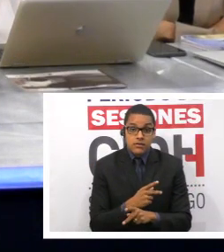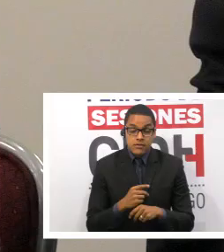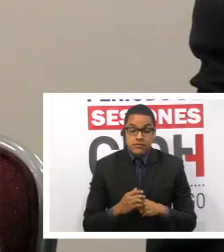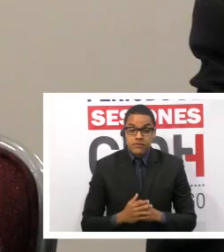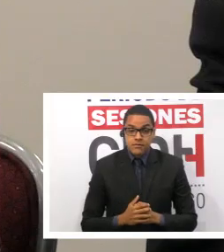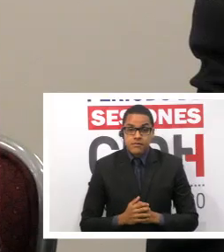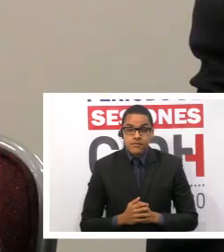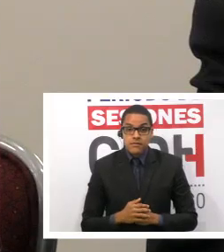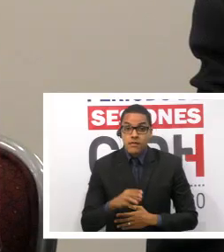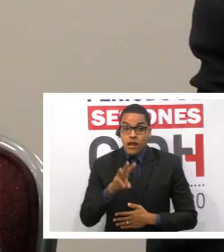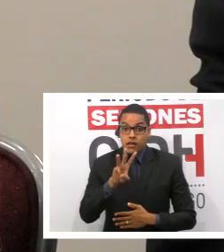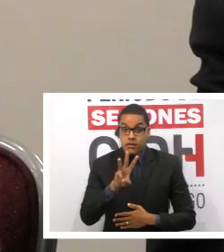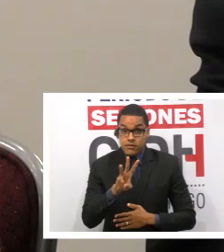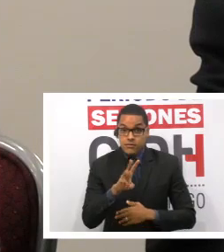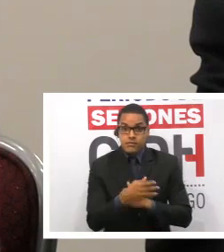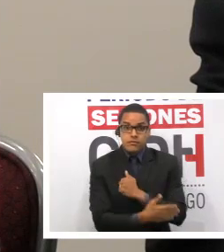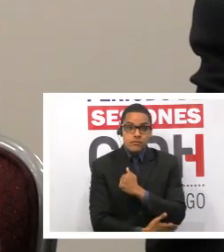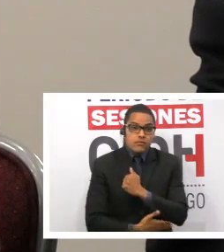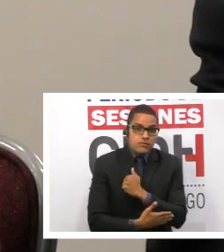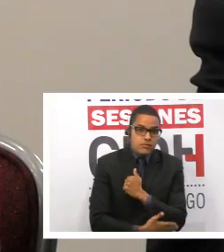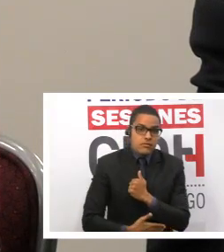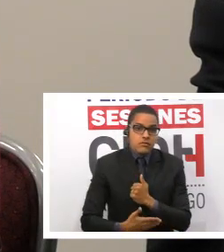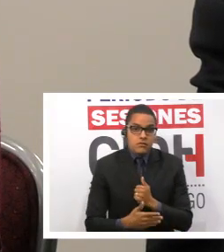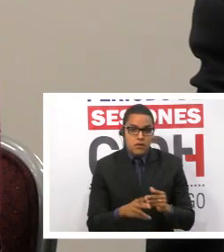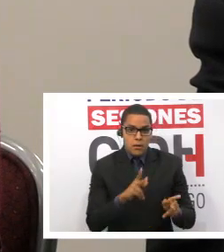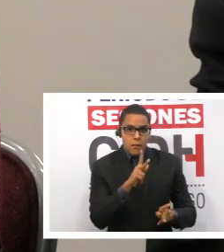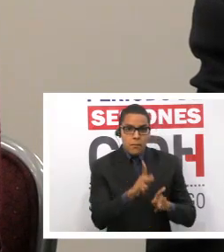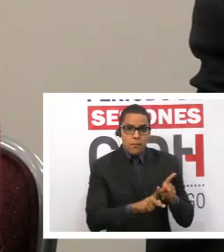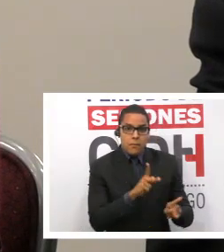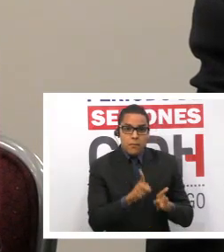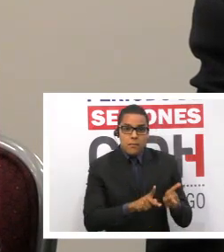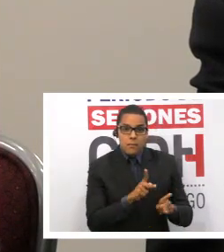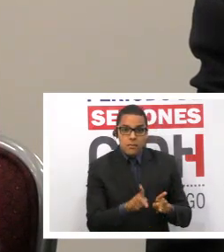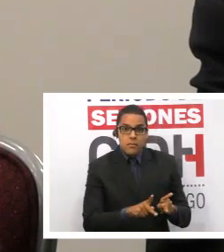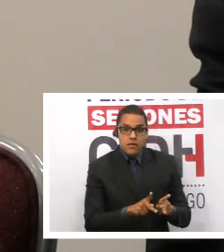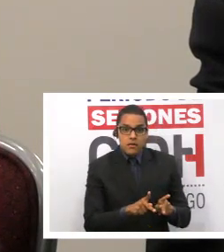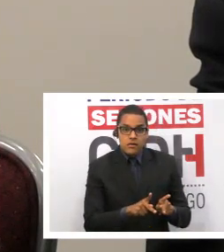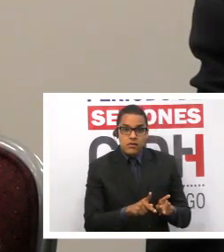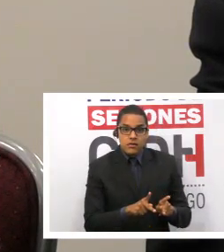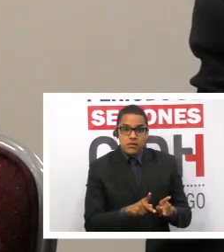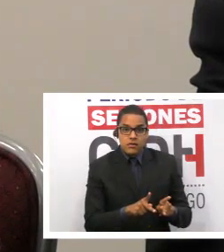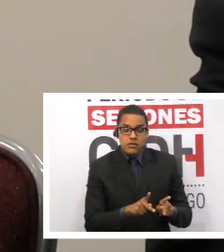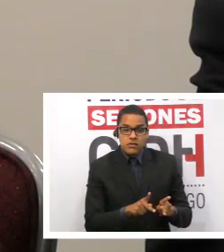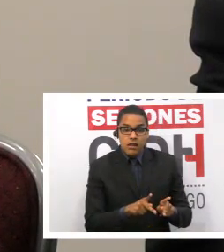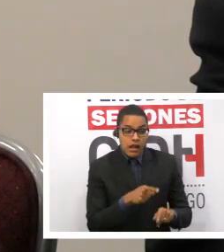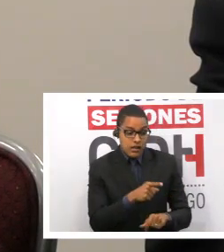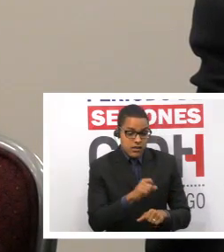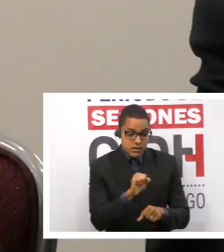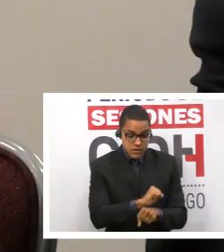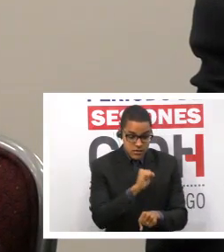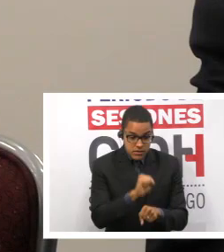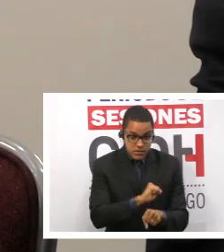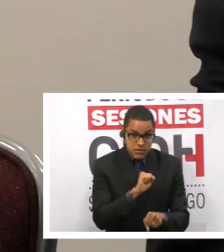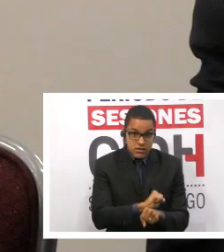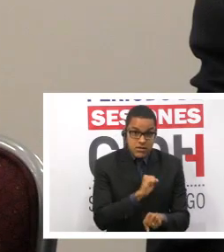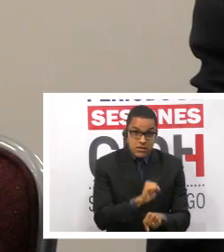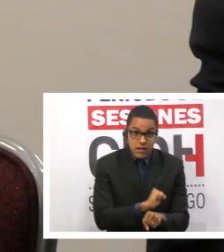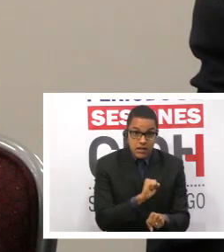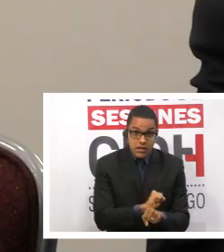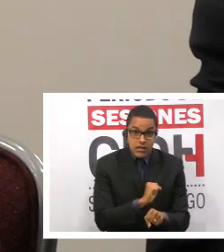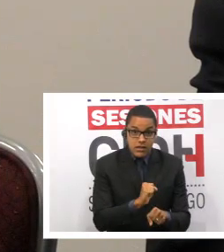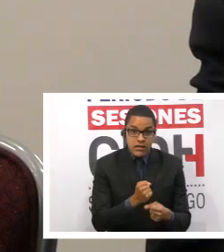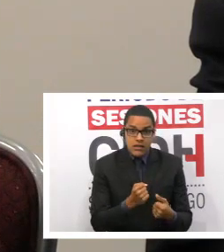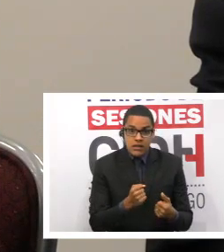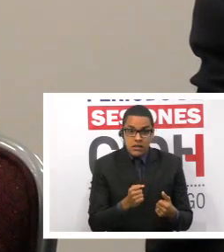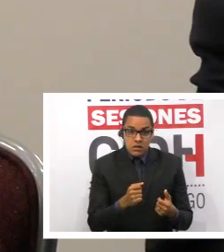hay seis países donde el número de personas por debajo de los cuatro dólares necesarios de línea de pobreza aumenta